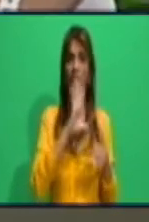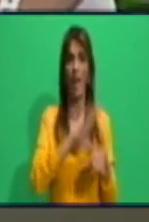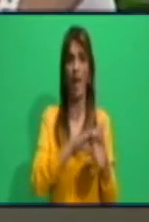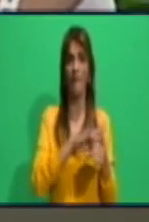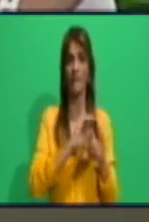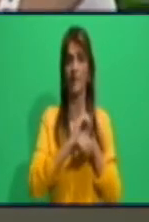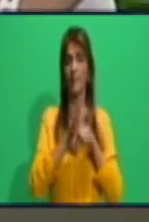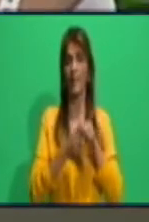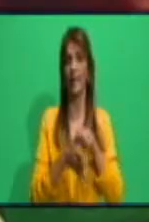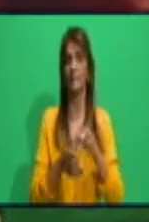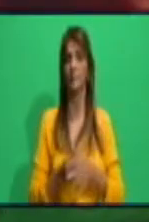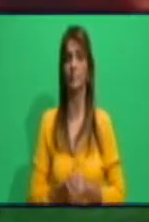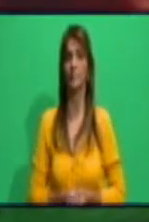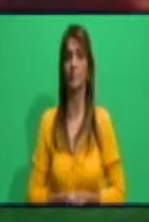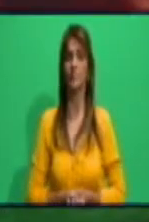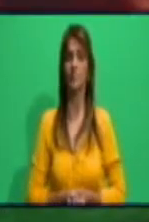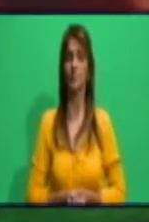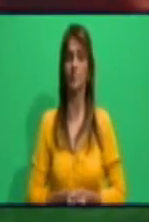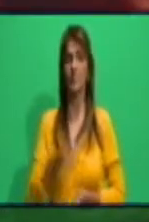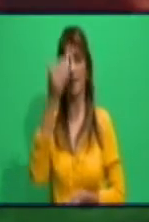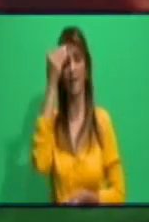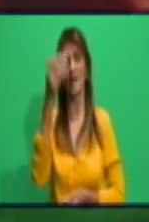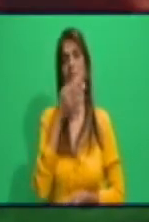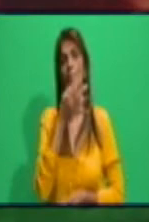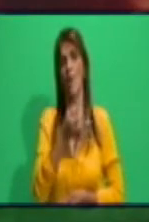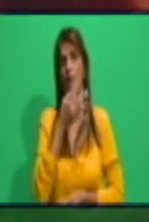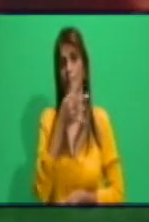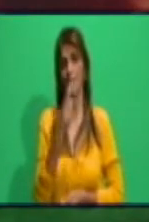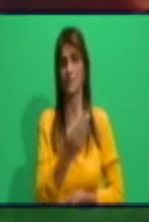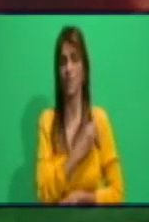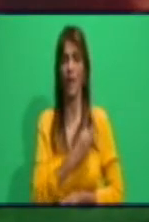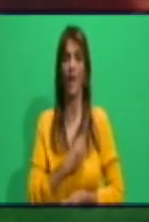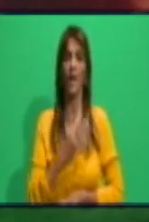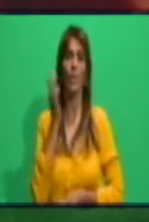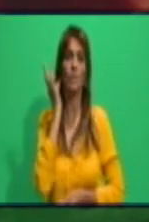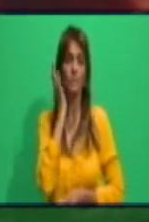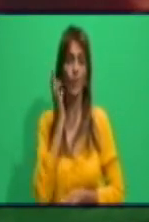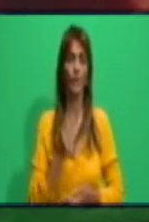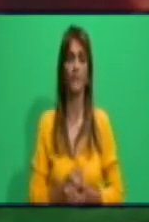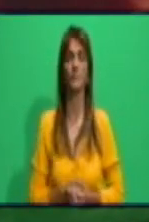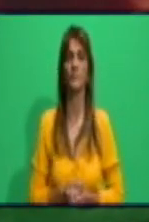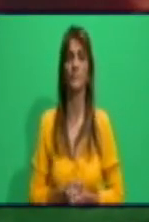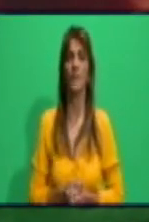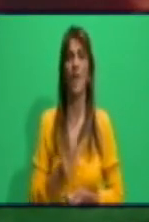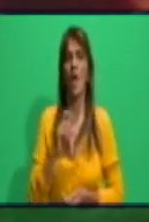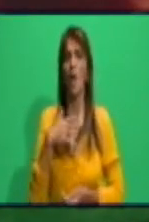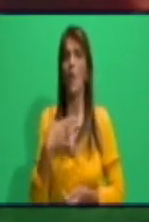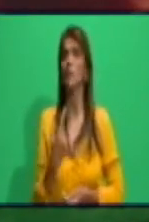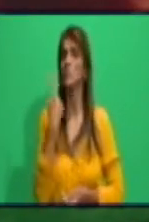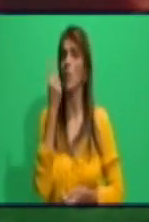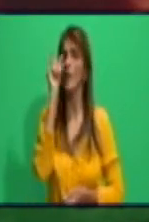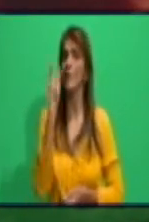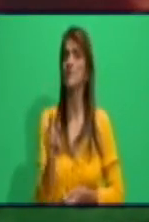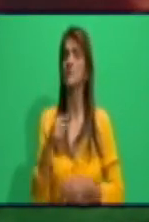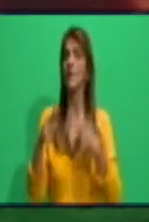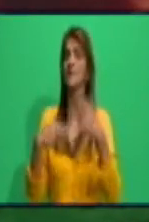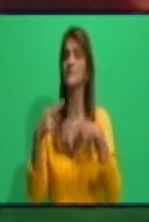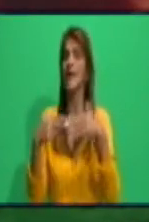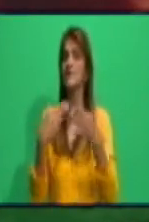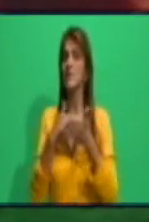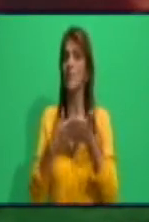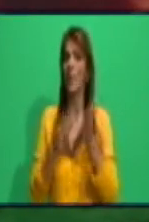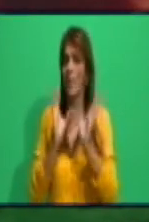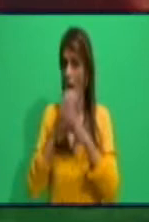Gracias, Irai, por esta explicación. Rommel, cuando a un paciente se le hace el PCR, esa muestra se traslada para